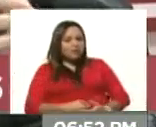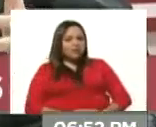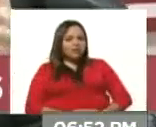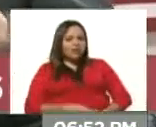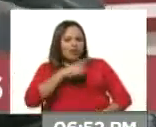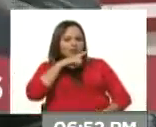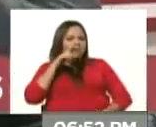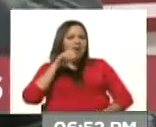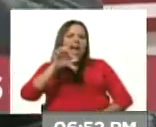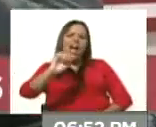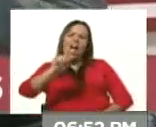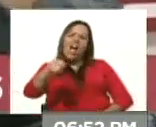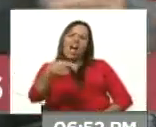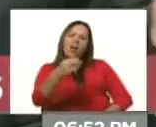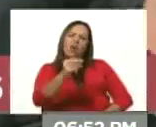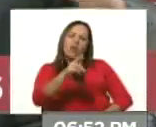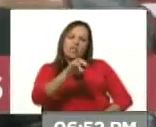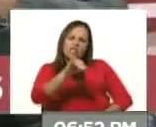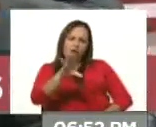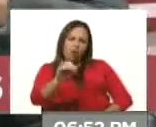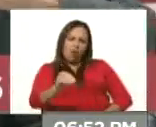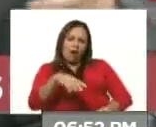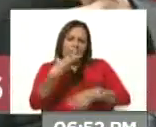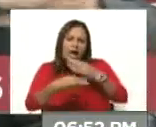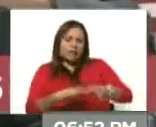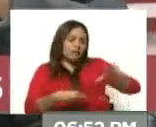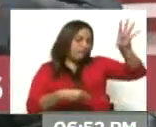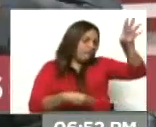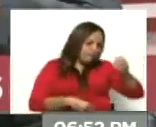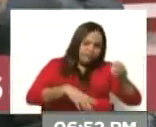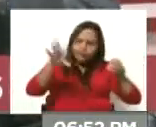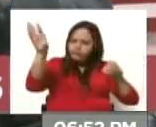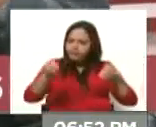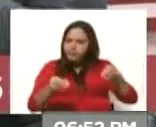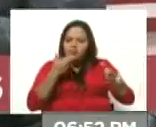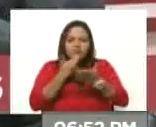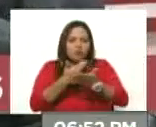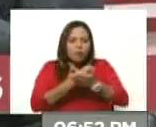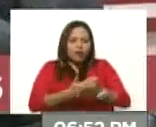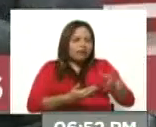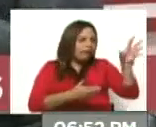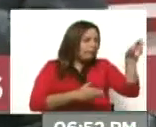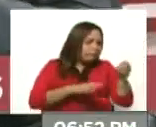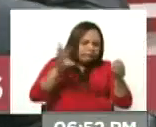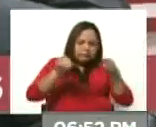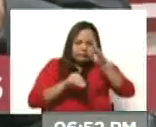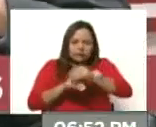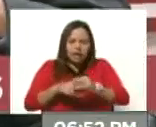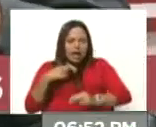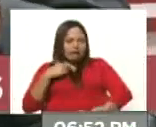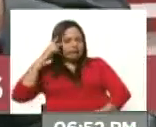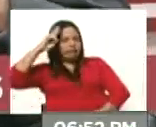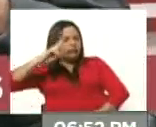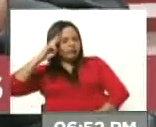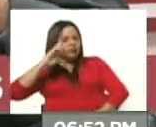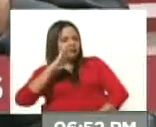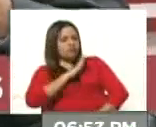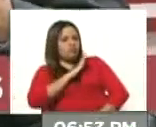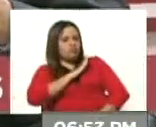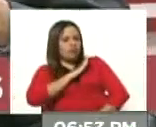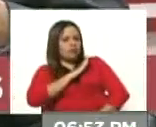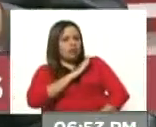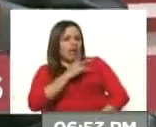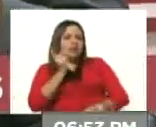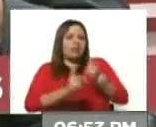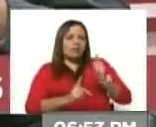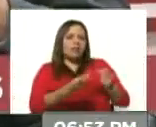nosotros agónicos en síntesis de las distintas propuestas hacen síntesis elaboran una visión propia esa visión propia tiene que ver con una